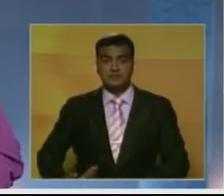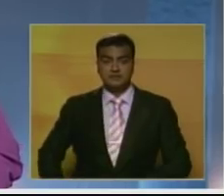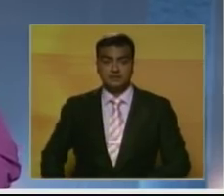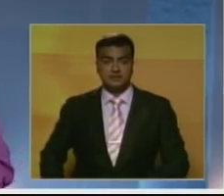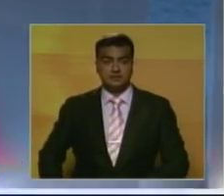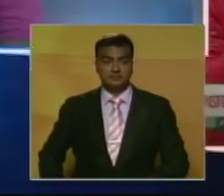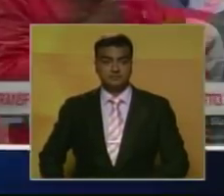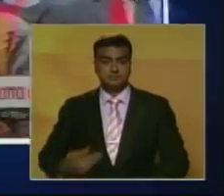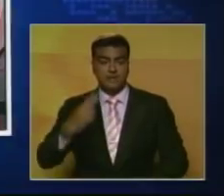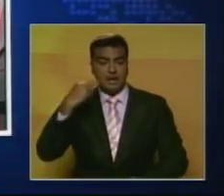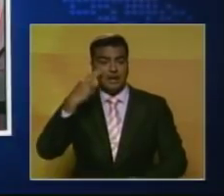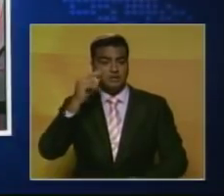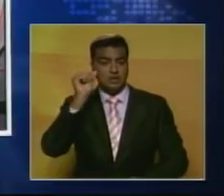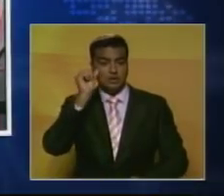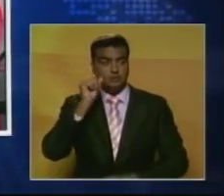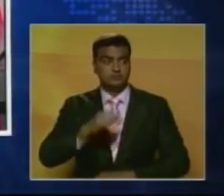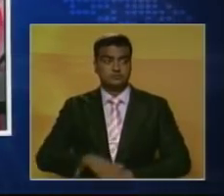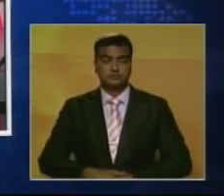Aristóbulo Istúriz.